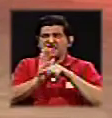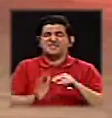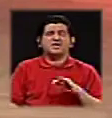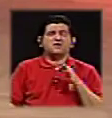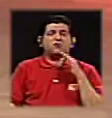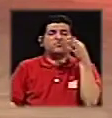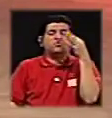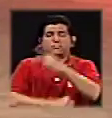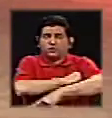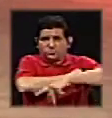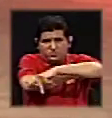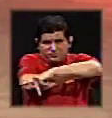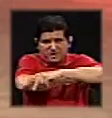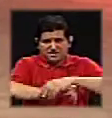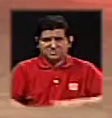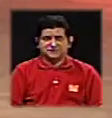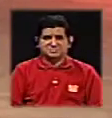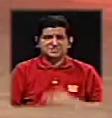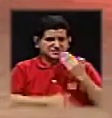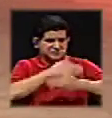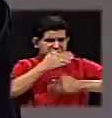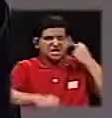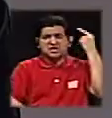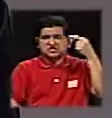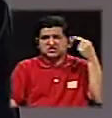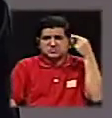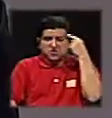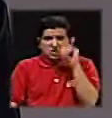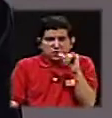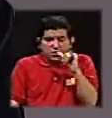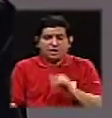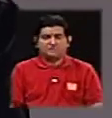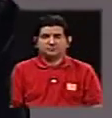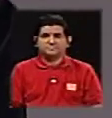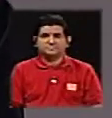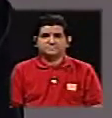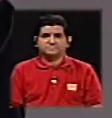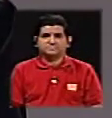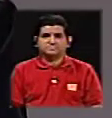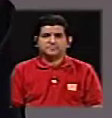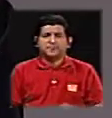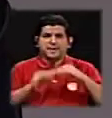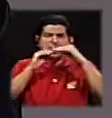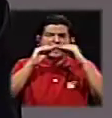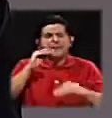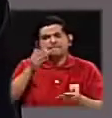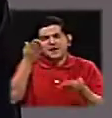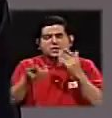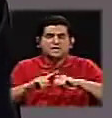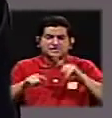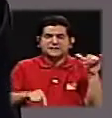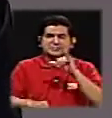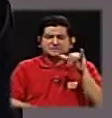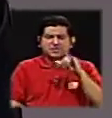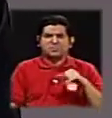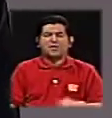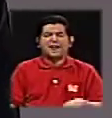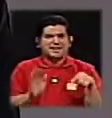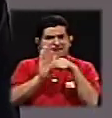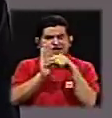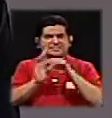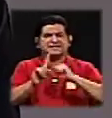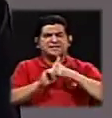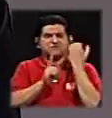rumbo del país, la gestión del gobierno y en menor medida, pero siempre de forma negativa, la